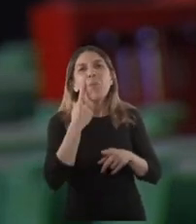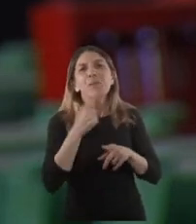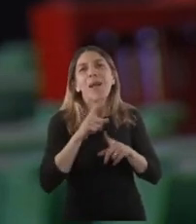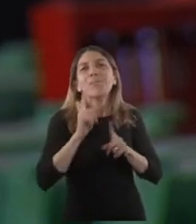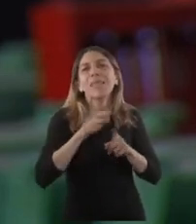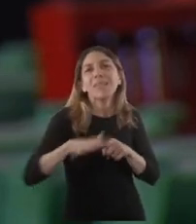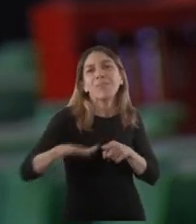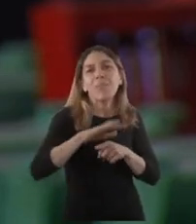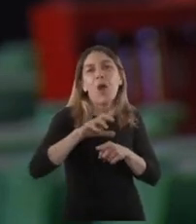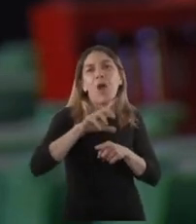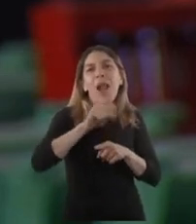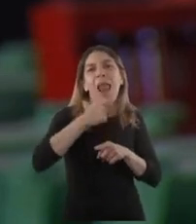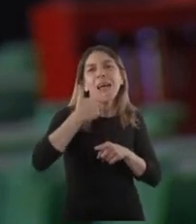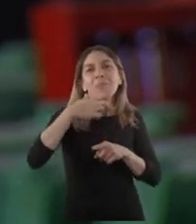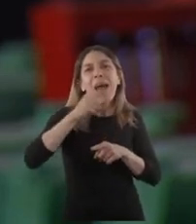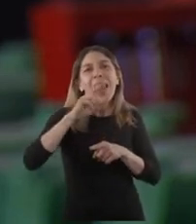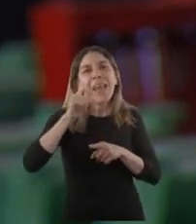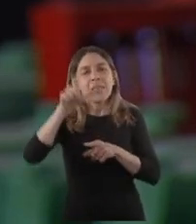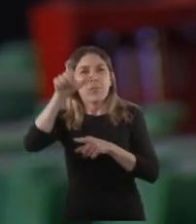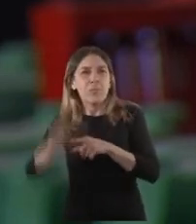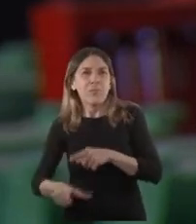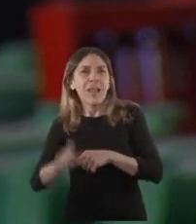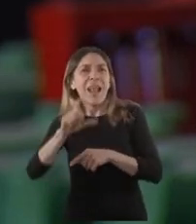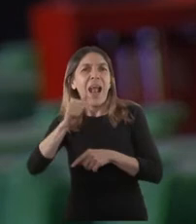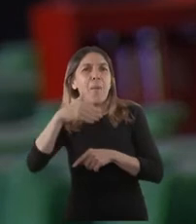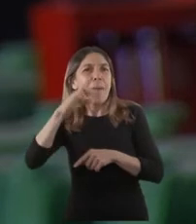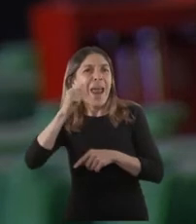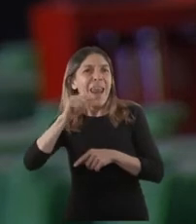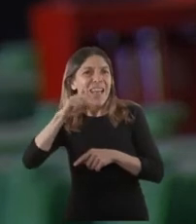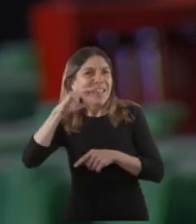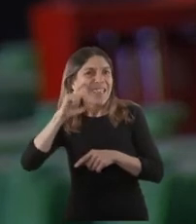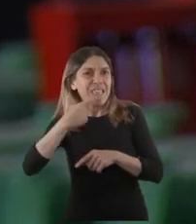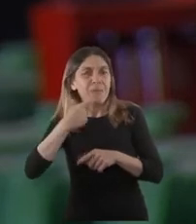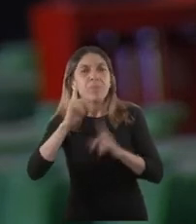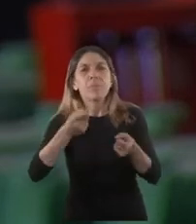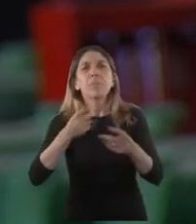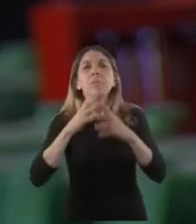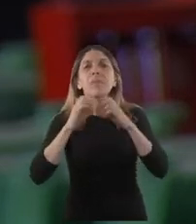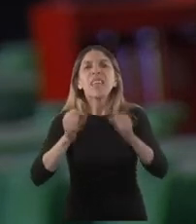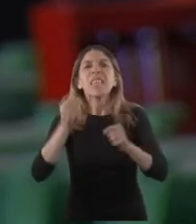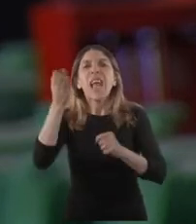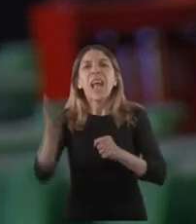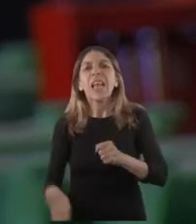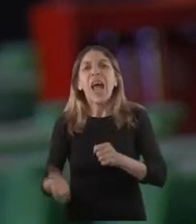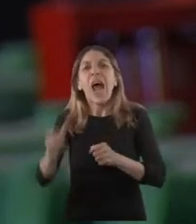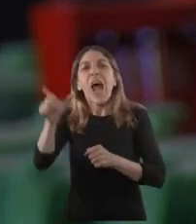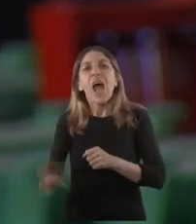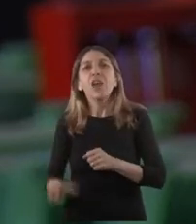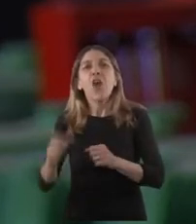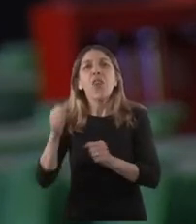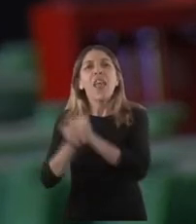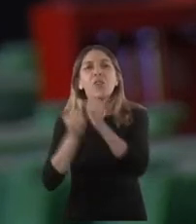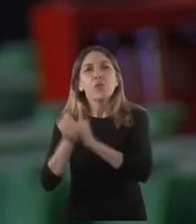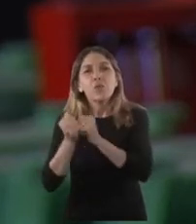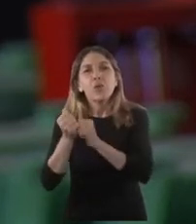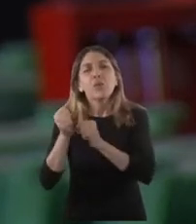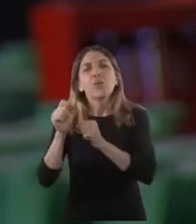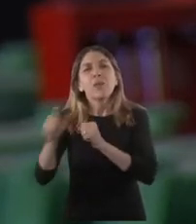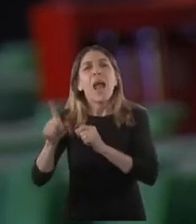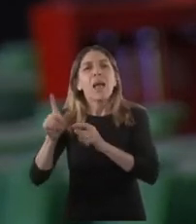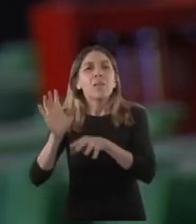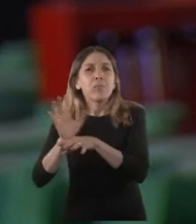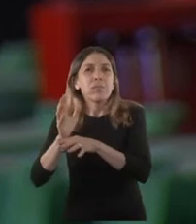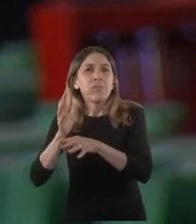Parejas, Horacio Campanucci, al señor Secretario de Industria, Economía del